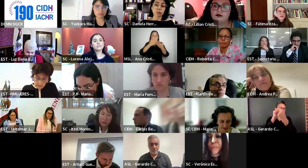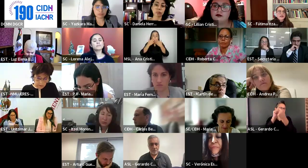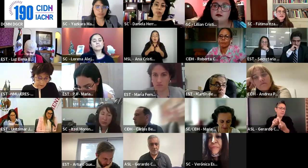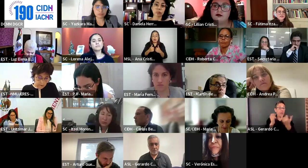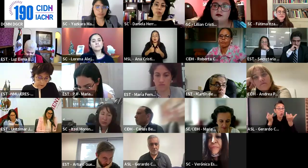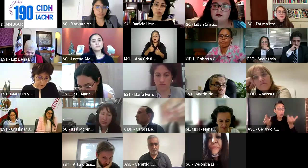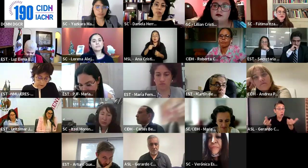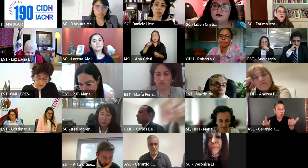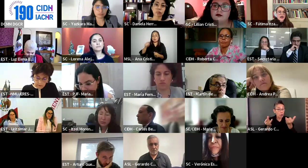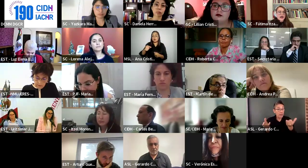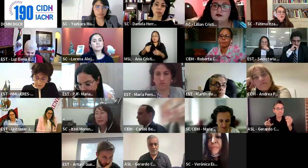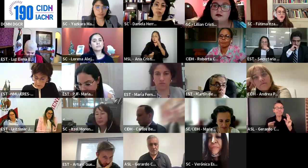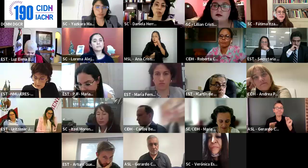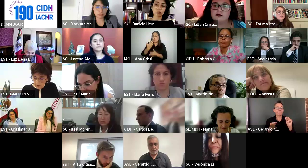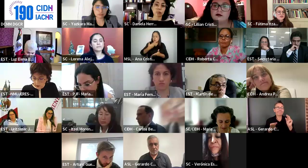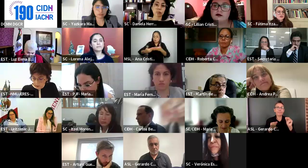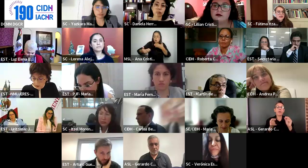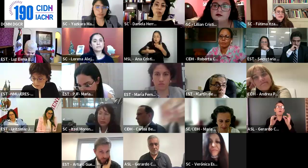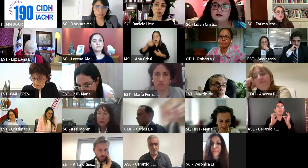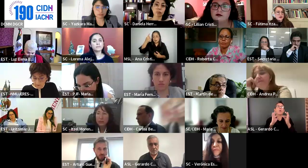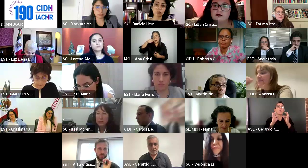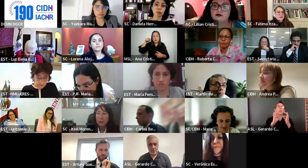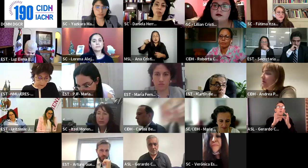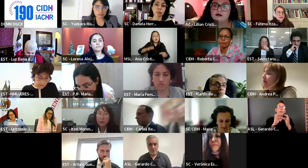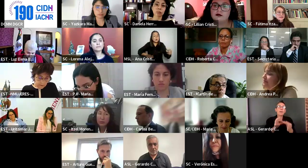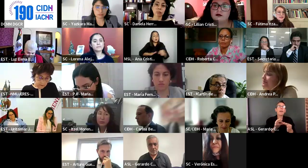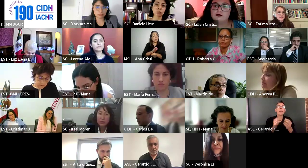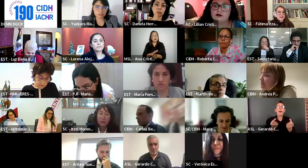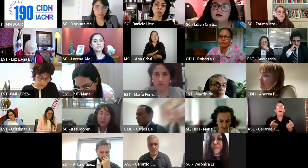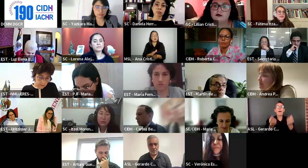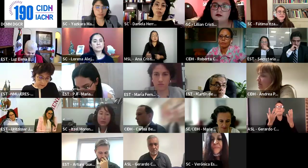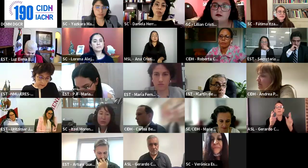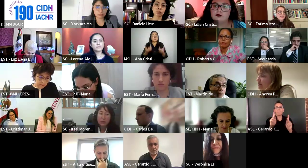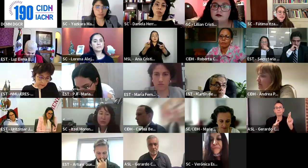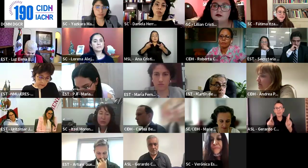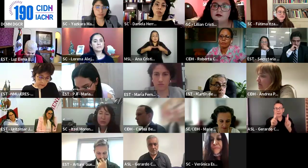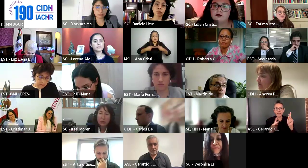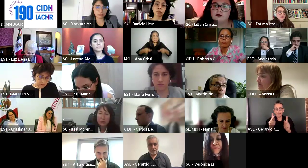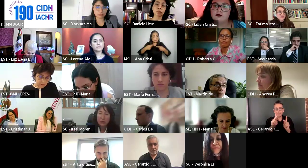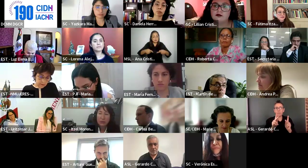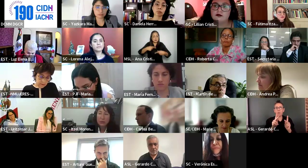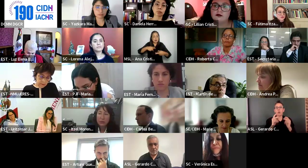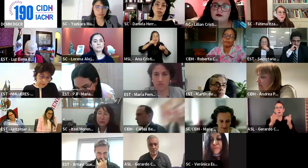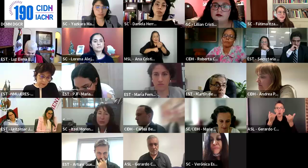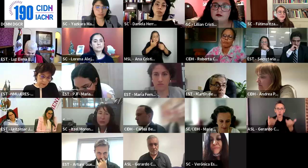actualizados respecto a cuáles son el número de personas que están internadas contra su voluntad